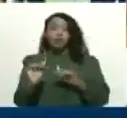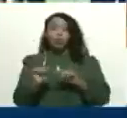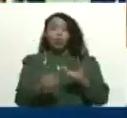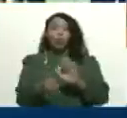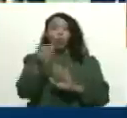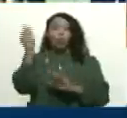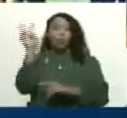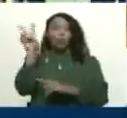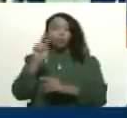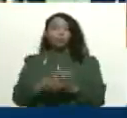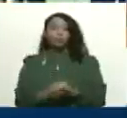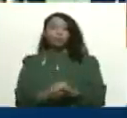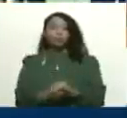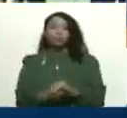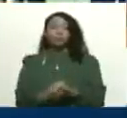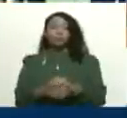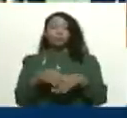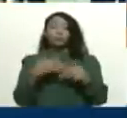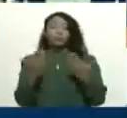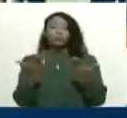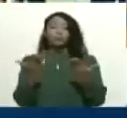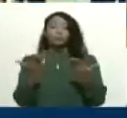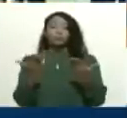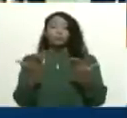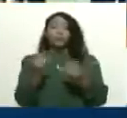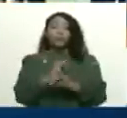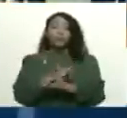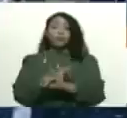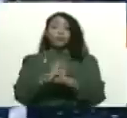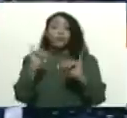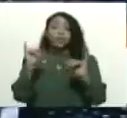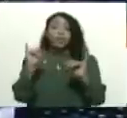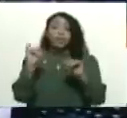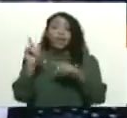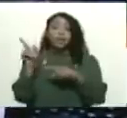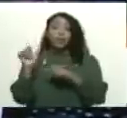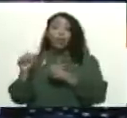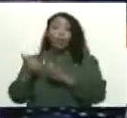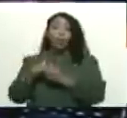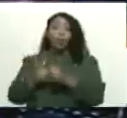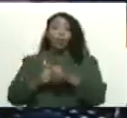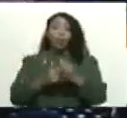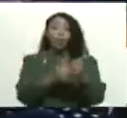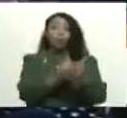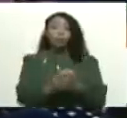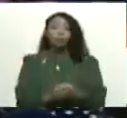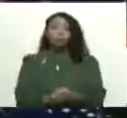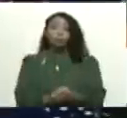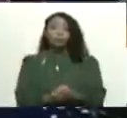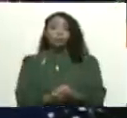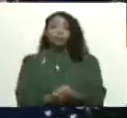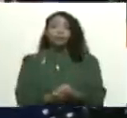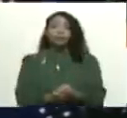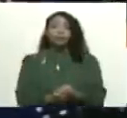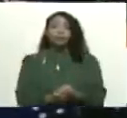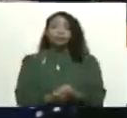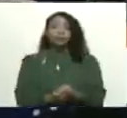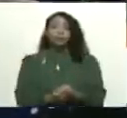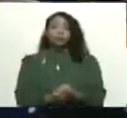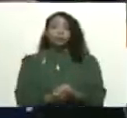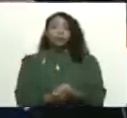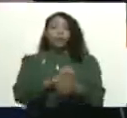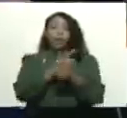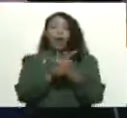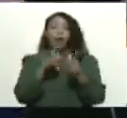de Venezuela. Es que cesen estas persecuciones. Es que liberen